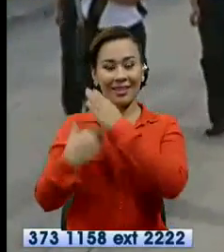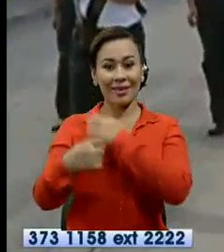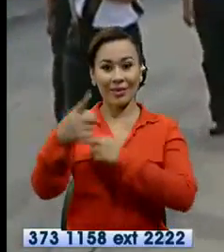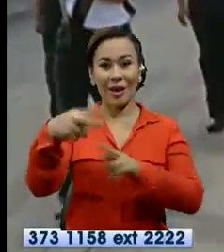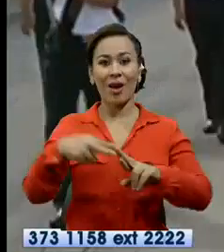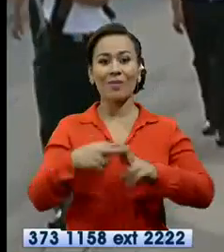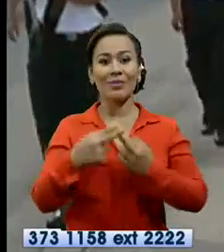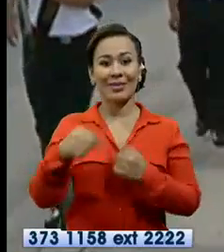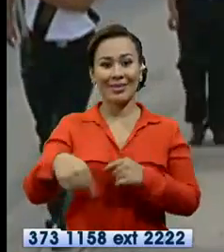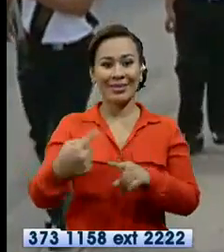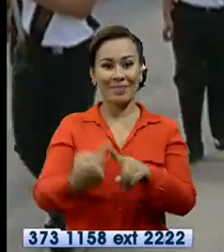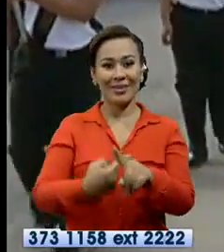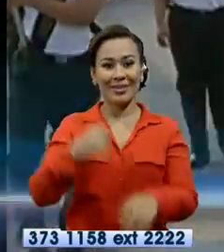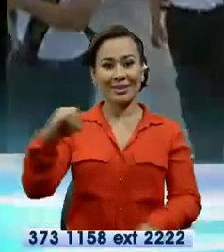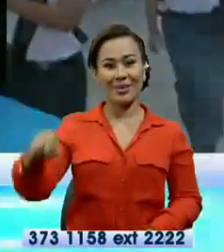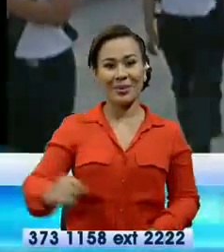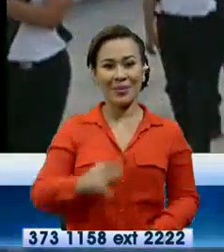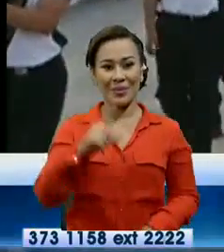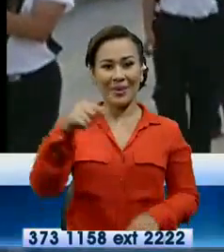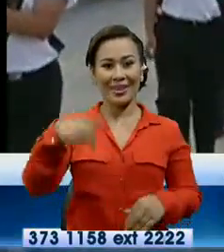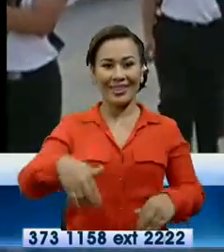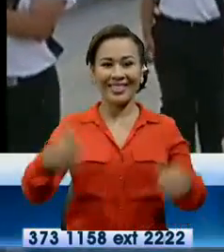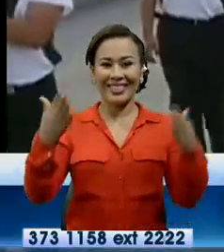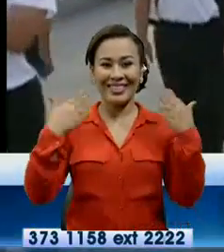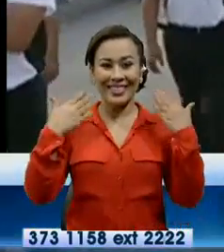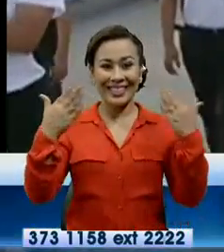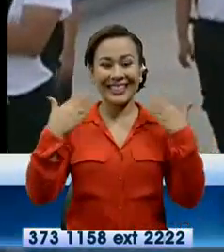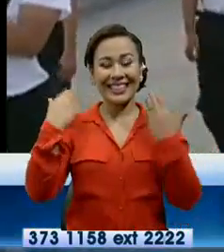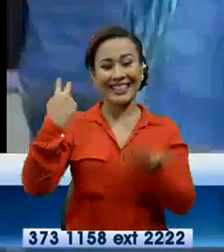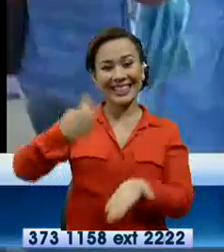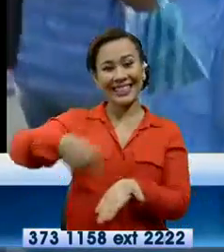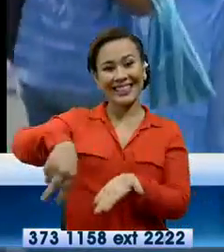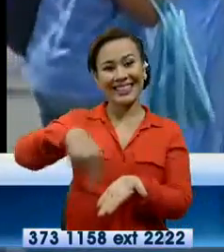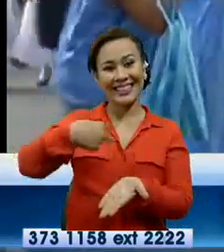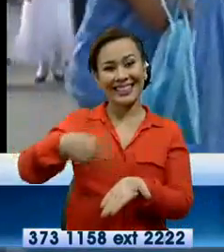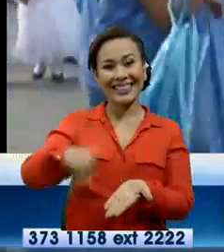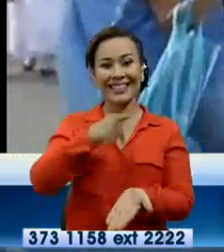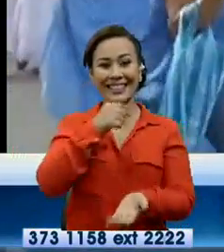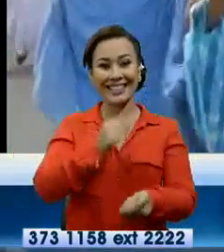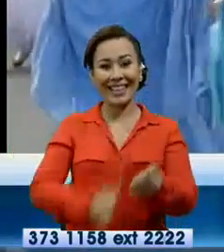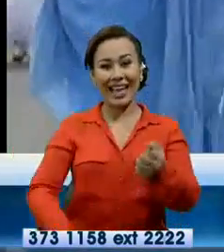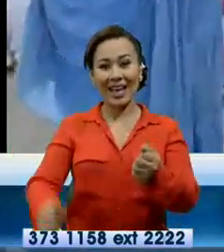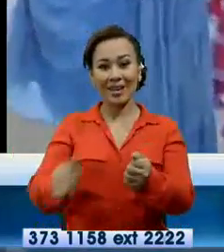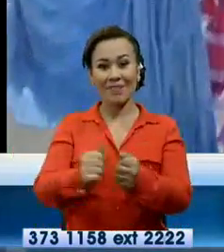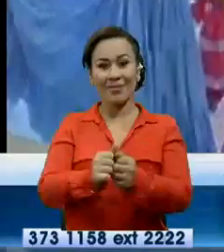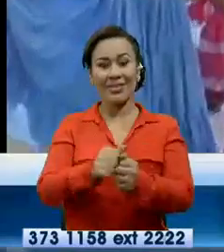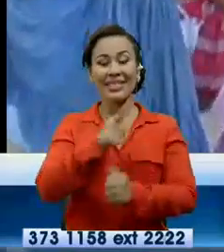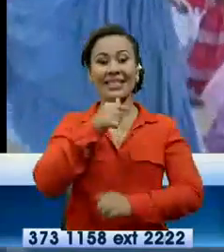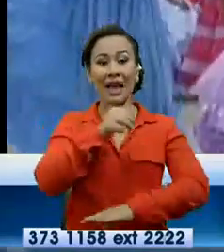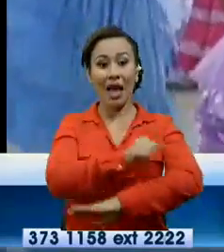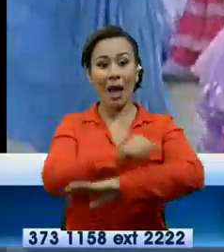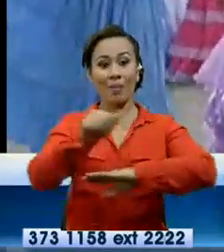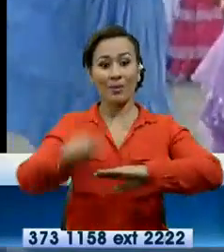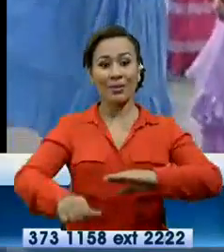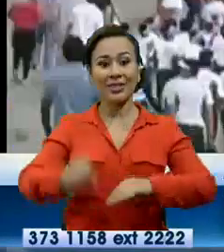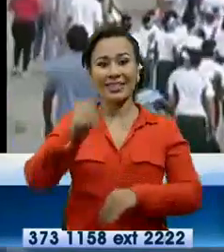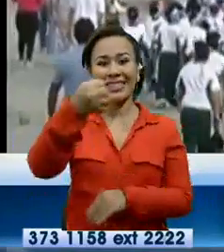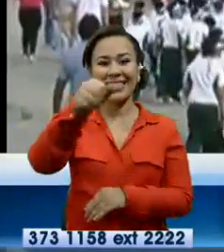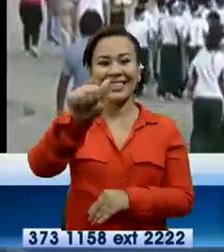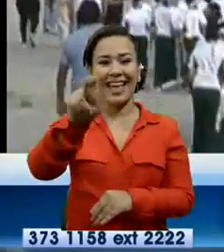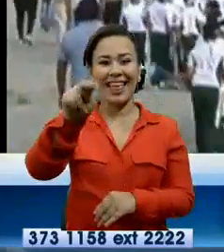Empezó julio y la Perla del Pacífico está de fiesta al amparo de su santo patrono, el apóstol Santiago, y